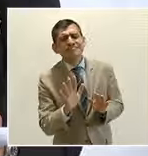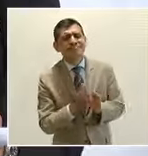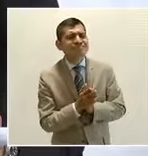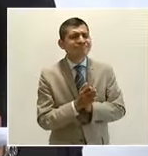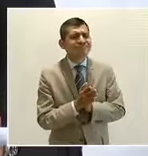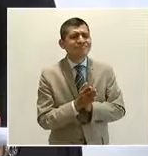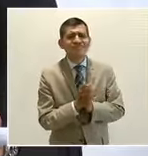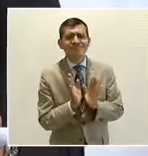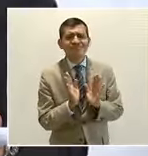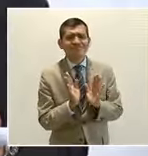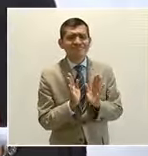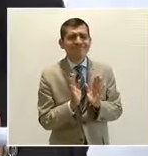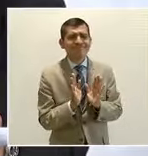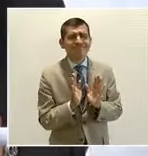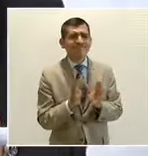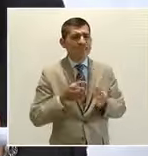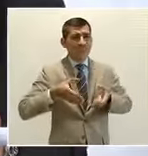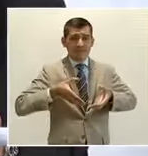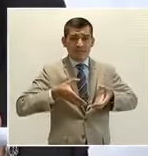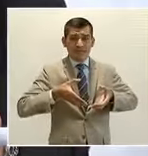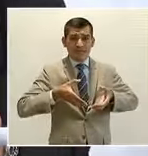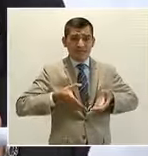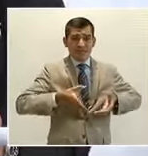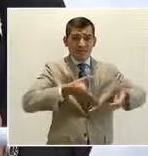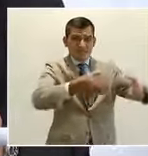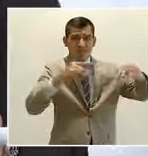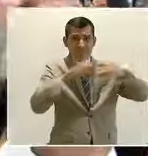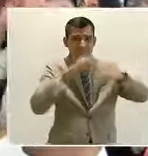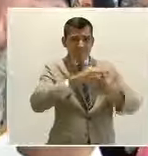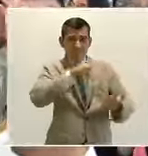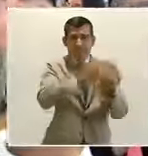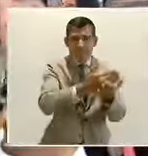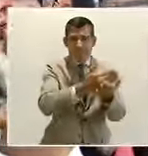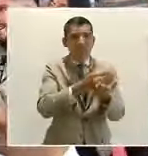Cierro la carretera pues no solo Cierro la carretera